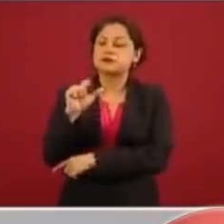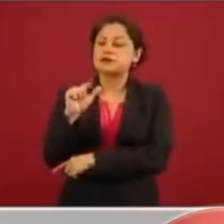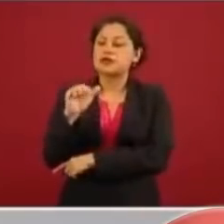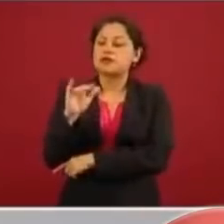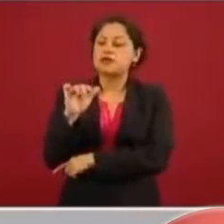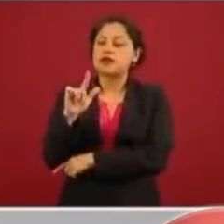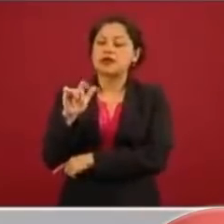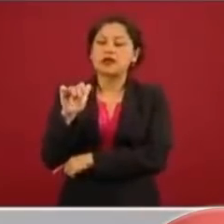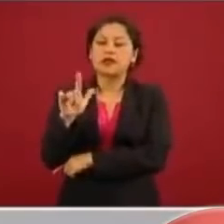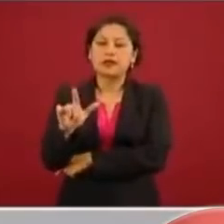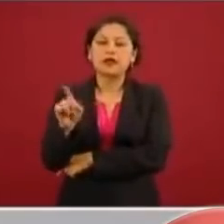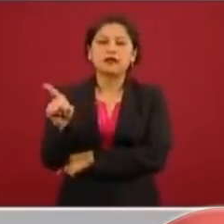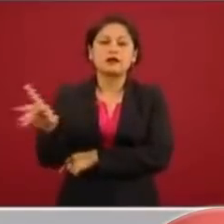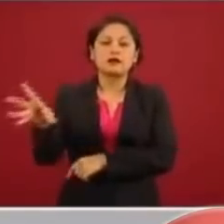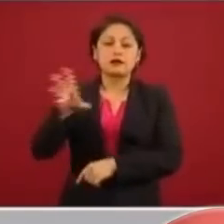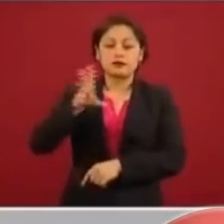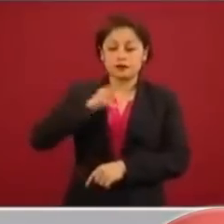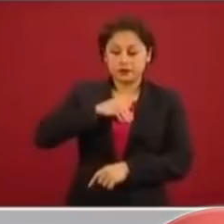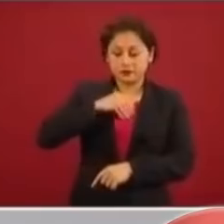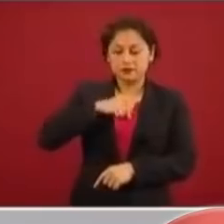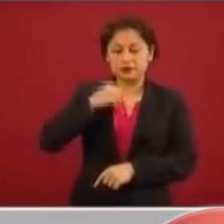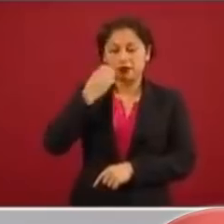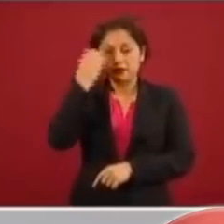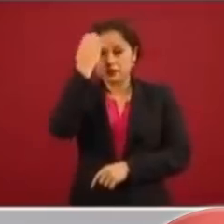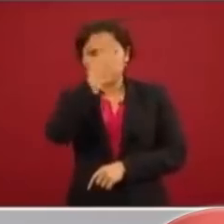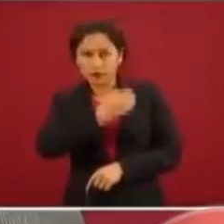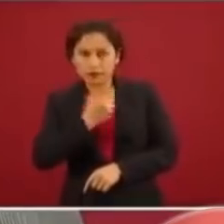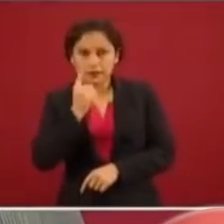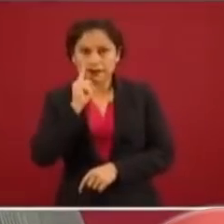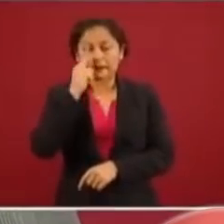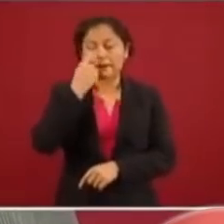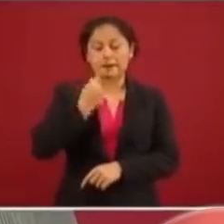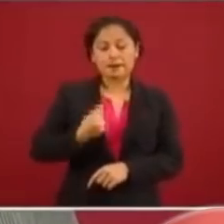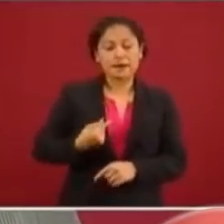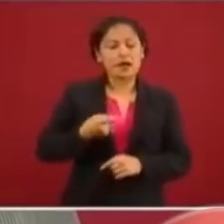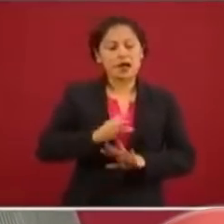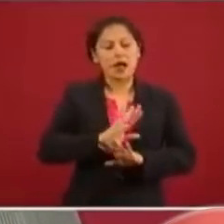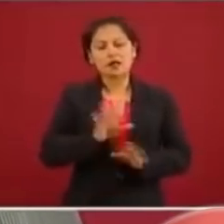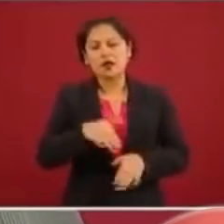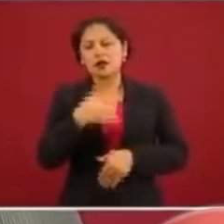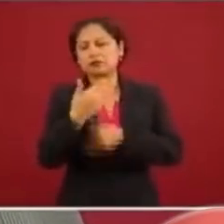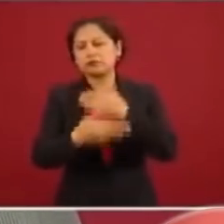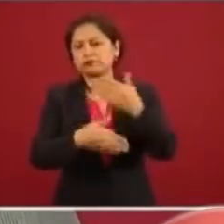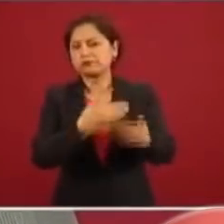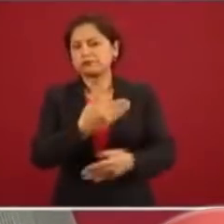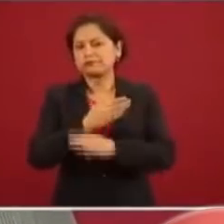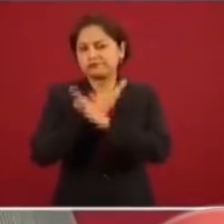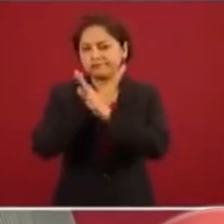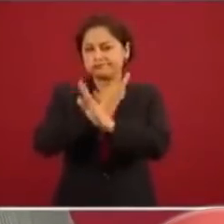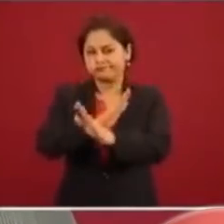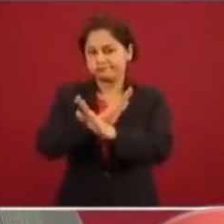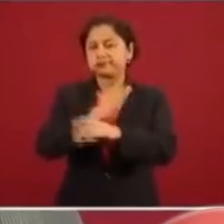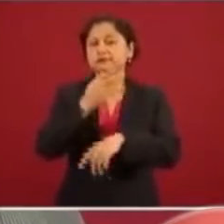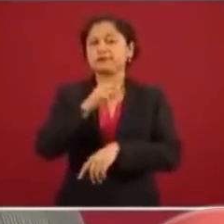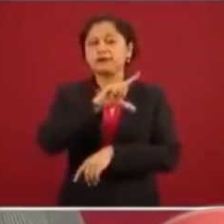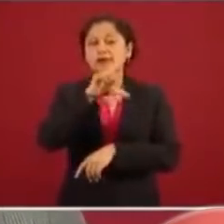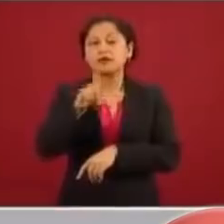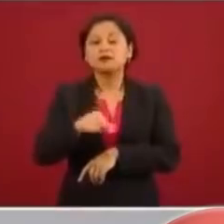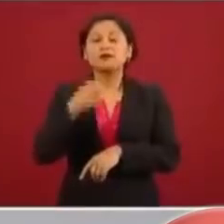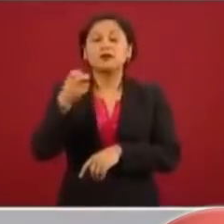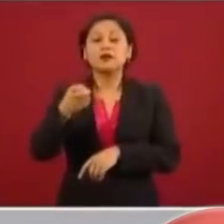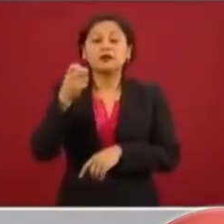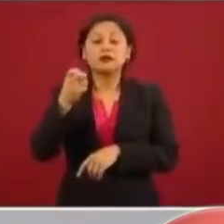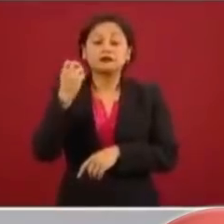días o más o menos con esa prueba, pero eso ya nada más confirma un diagnóstico clínico. Si no se basa